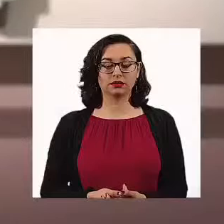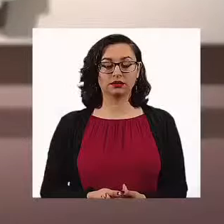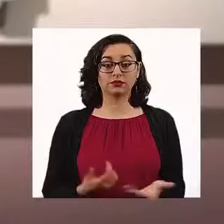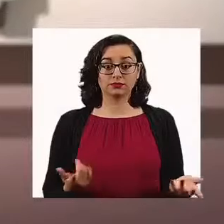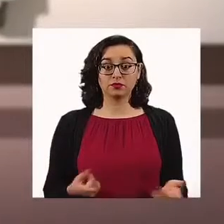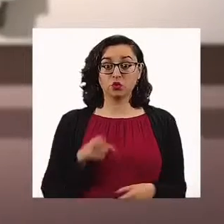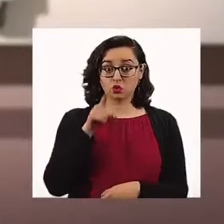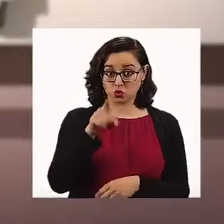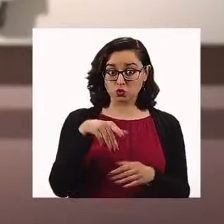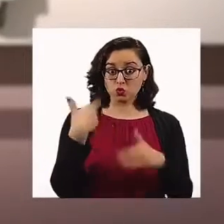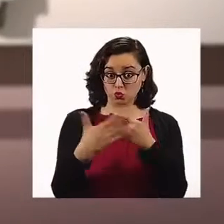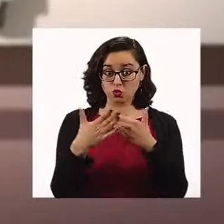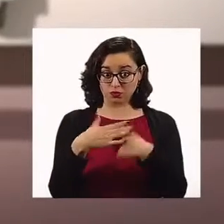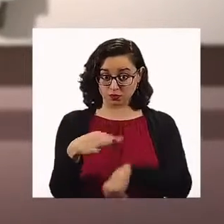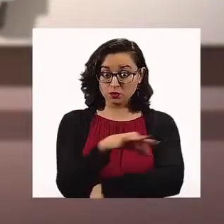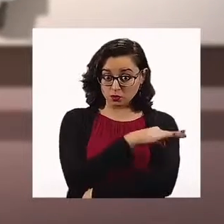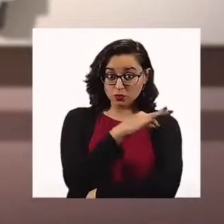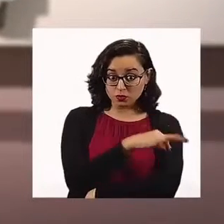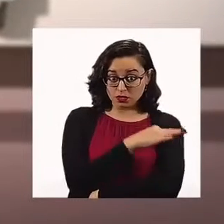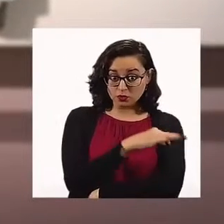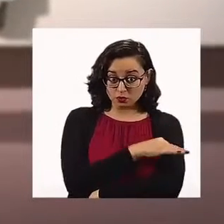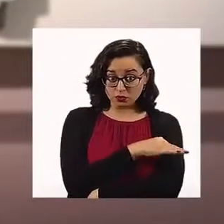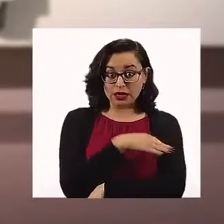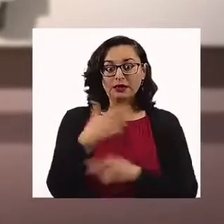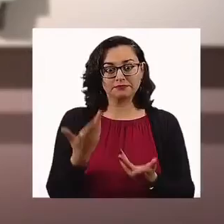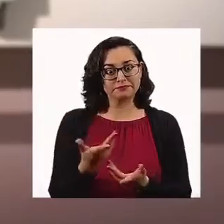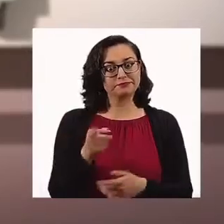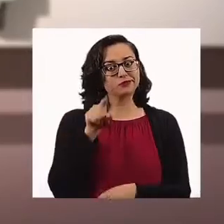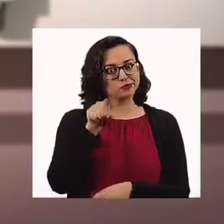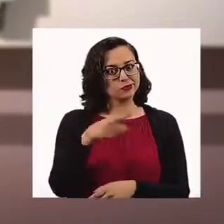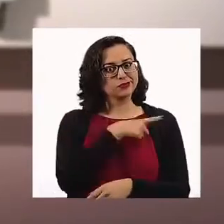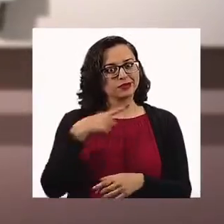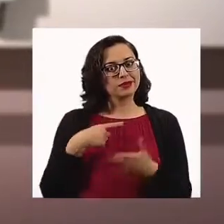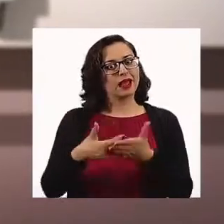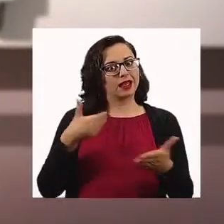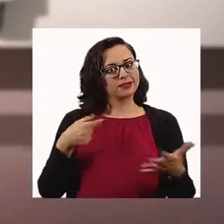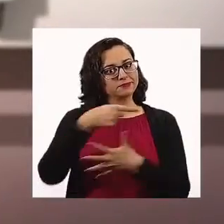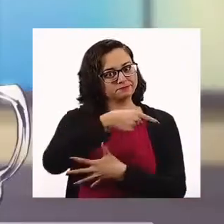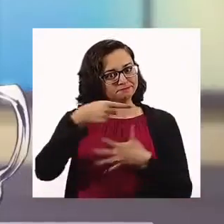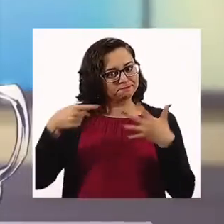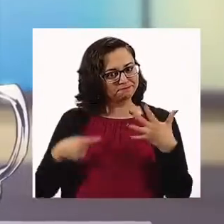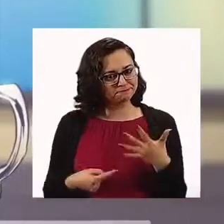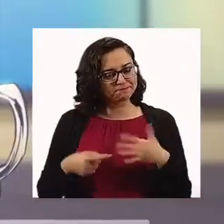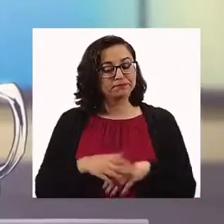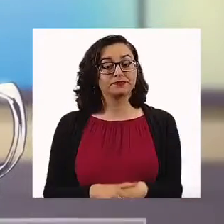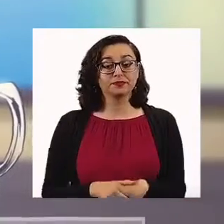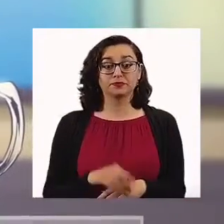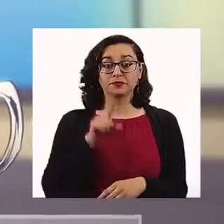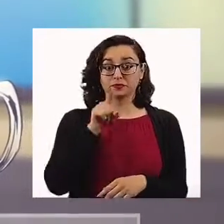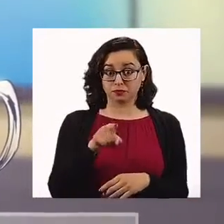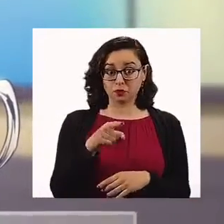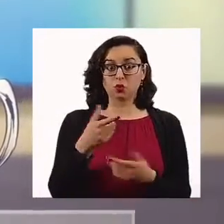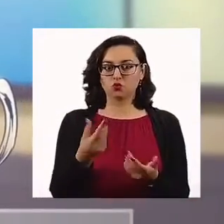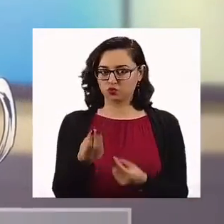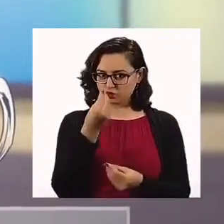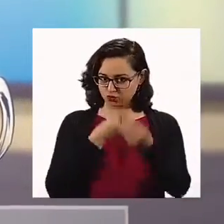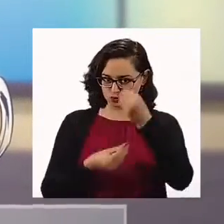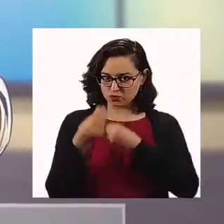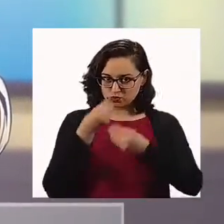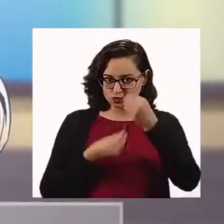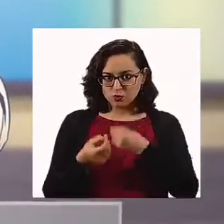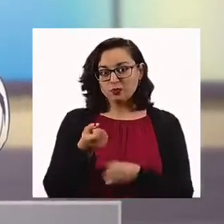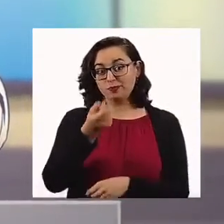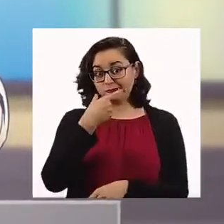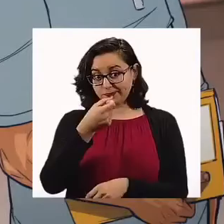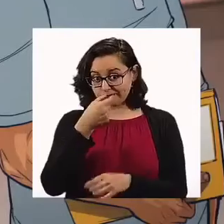442-628-0000. Si te toca recibir la vacuna contra la COVID-19, toma en cuenta estas recomendaciones. Antes de ir al centro de vacunación, desayuna